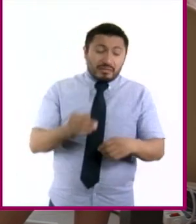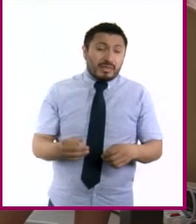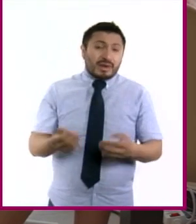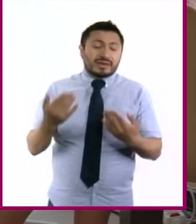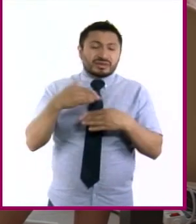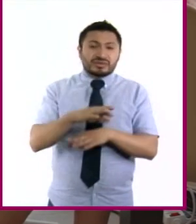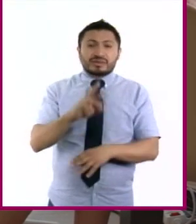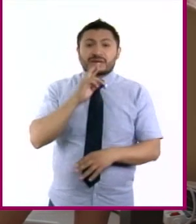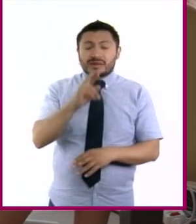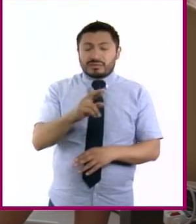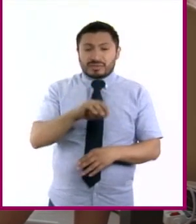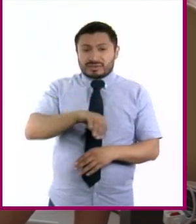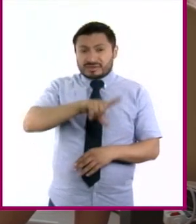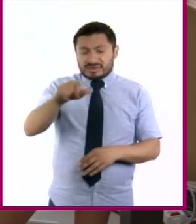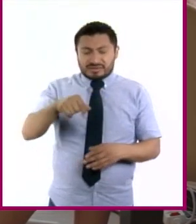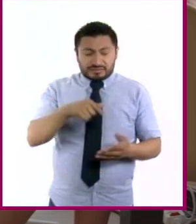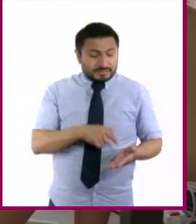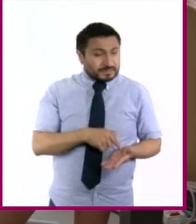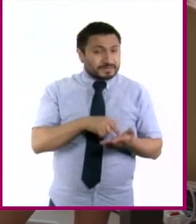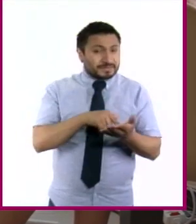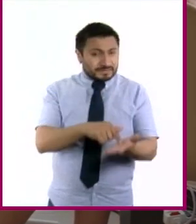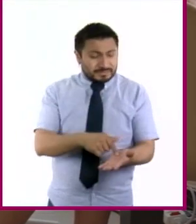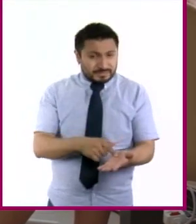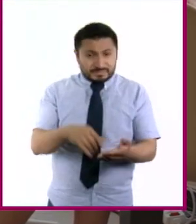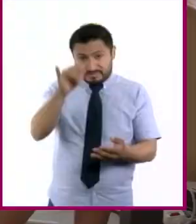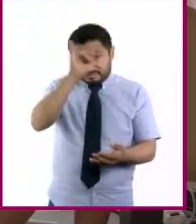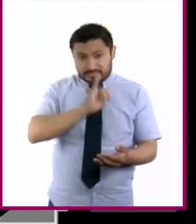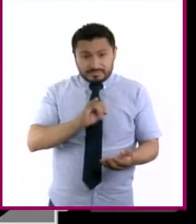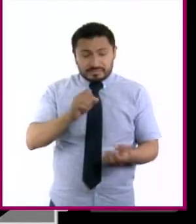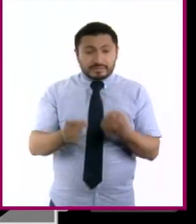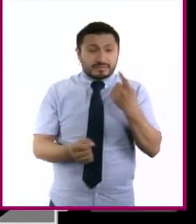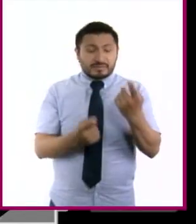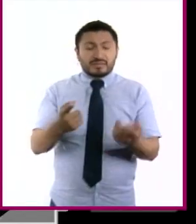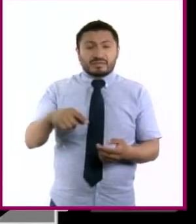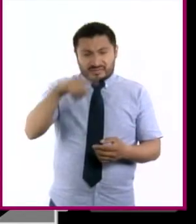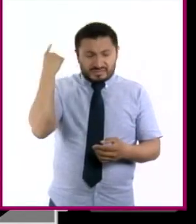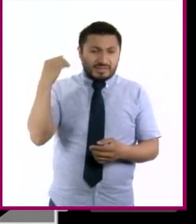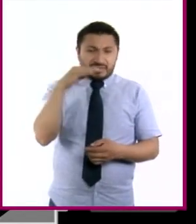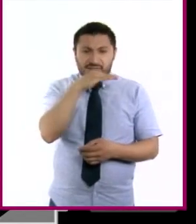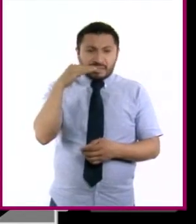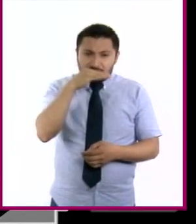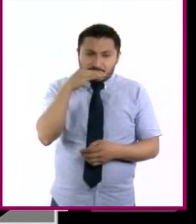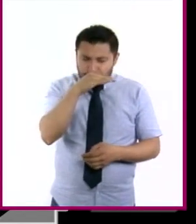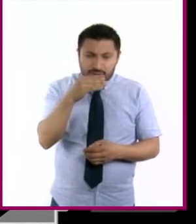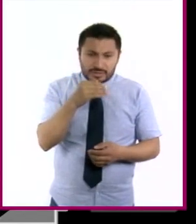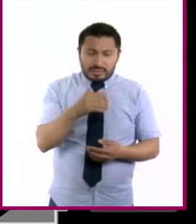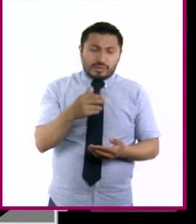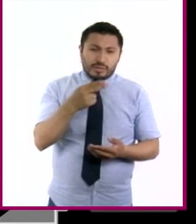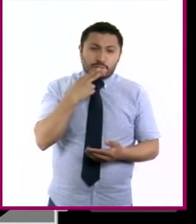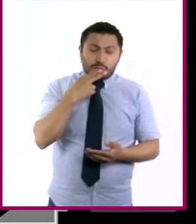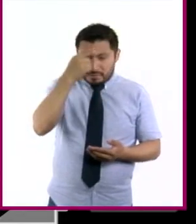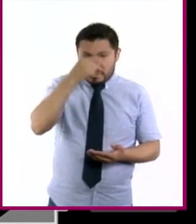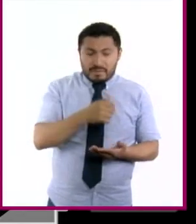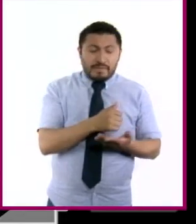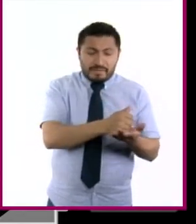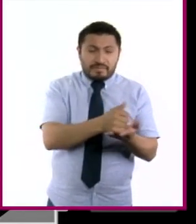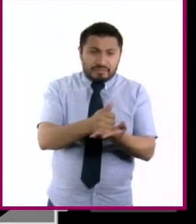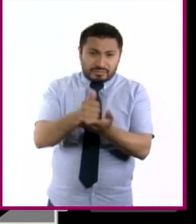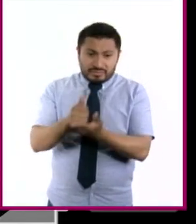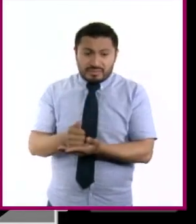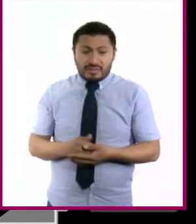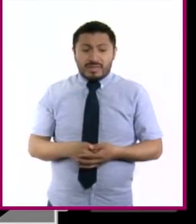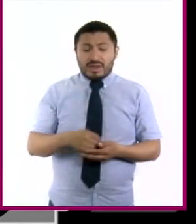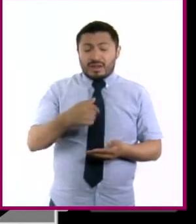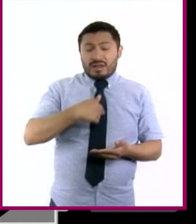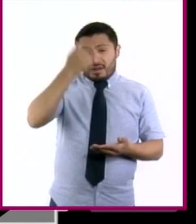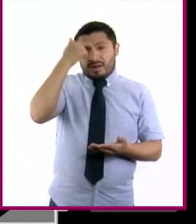verificar los avances. Hay algunos que son más sencillos e incluso son gratuitos, que funcionan para hacer pues, cosas más simples porque están más limitados. Aquí creo